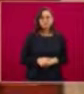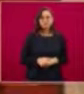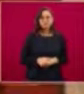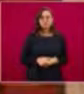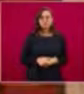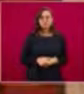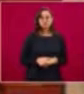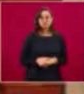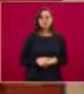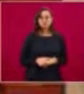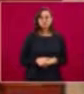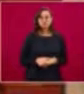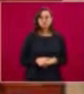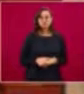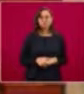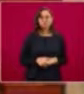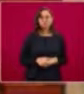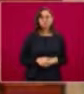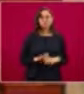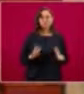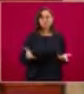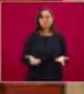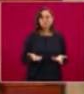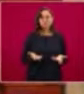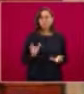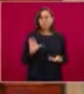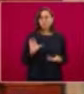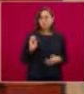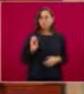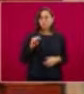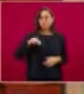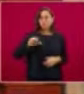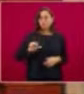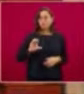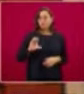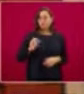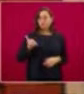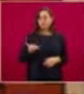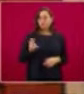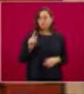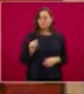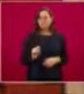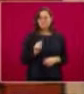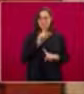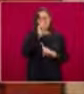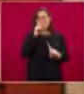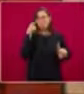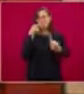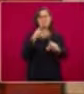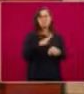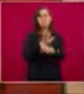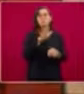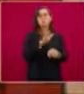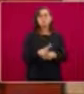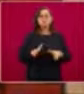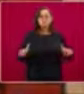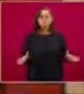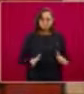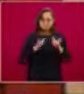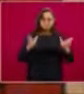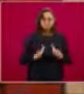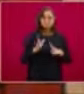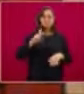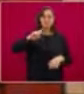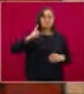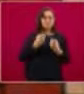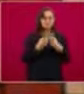abrupta decisión, mientras el gobierno maneja el discurso de que no se va a desproteger a nadie. ¿Cómo van a hacer para